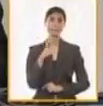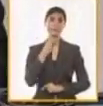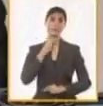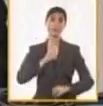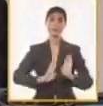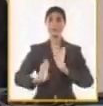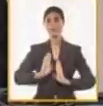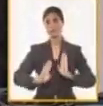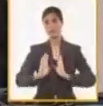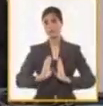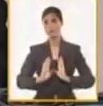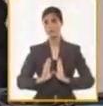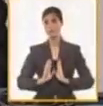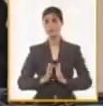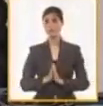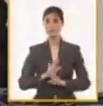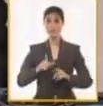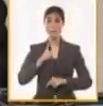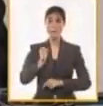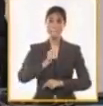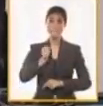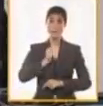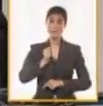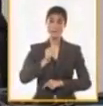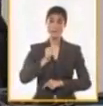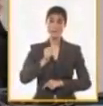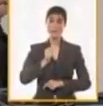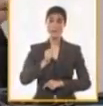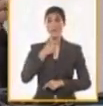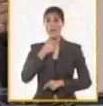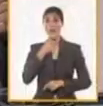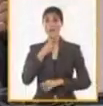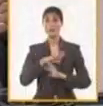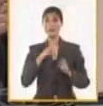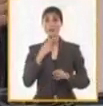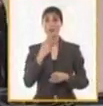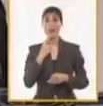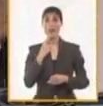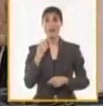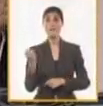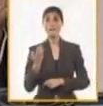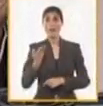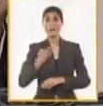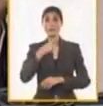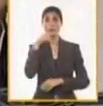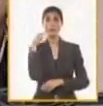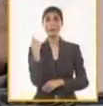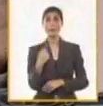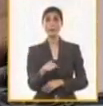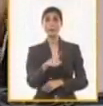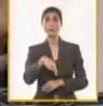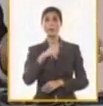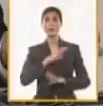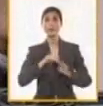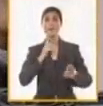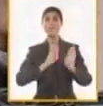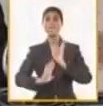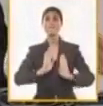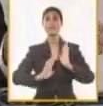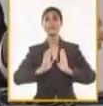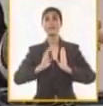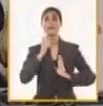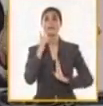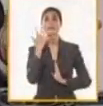lo que no dice esa gran prensa, como tú bien decías, es que la respuesta de Rusia ha sido contra las grandes plantas productoras